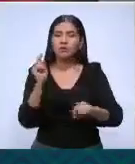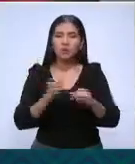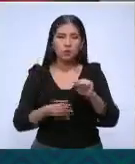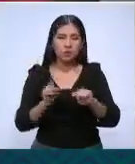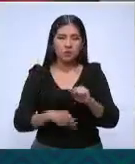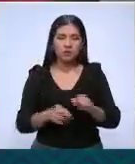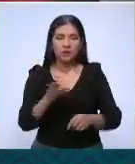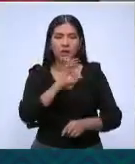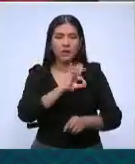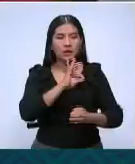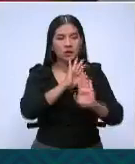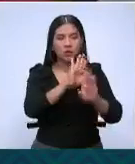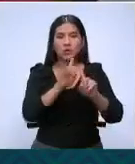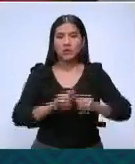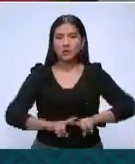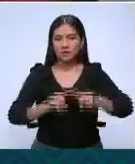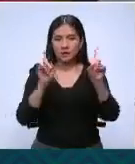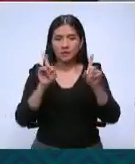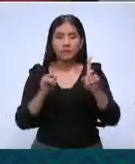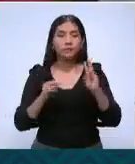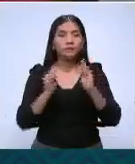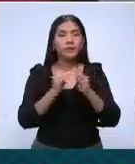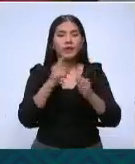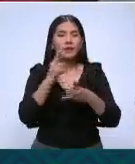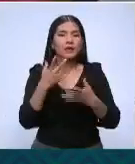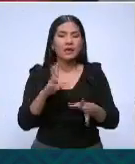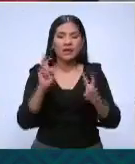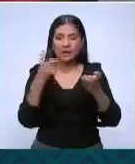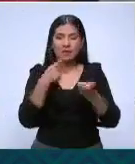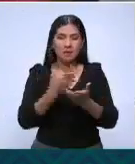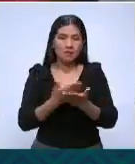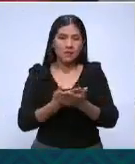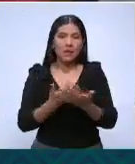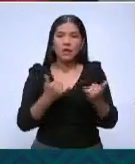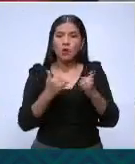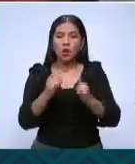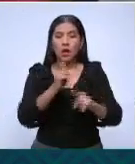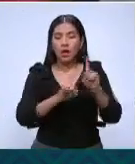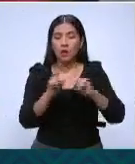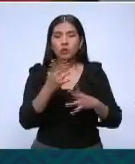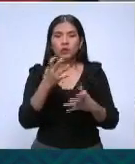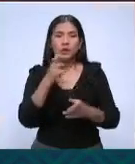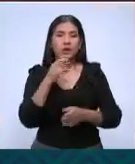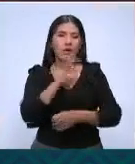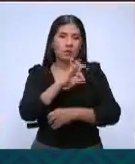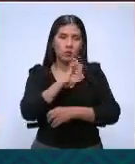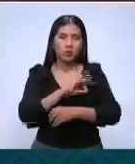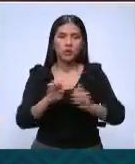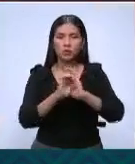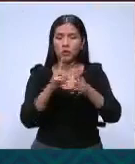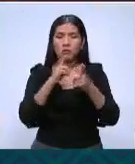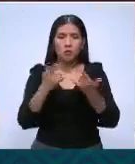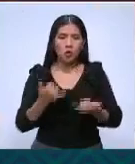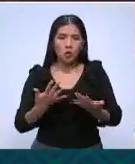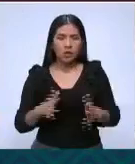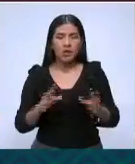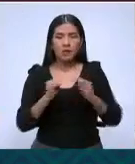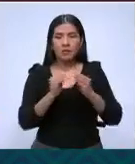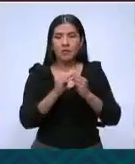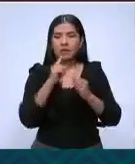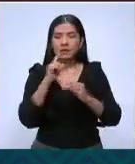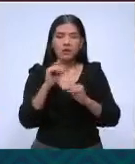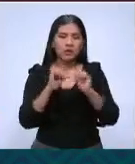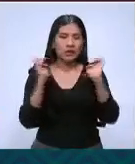intereses. Arce lamentó que Cuba sea la víctima de esa hostilidad a lo largo de 6 décadas, a la que hoy se suman la